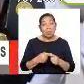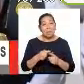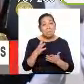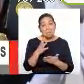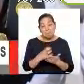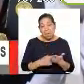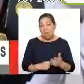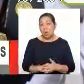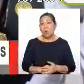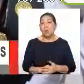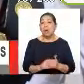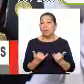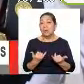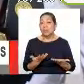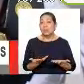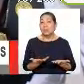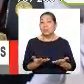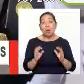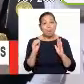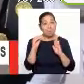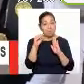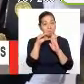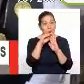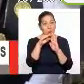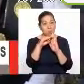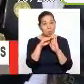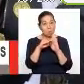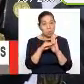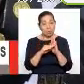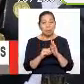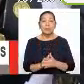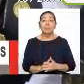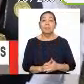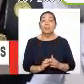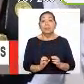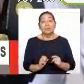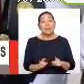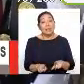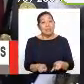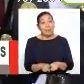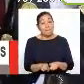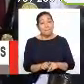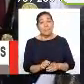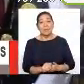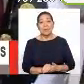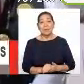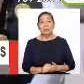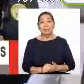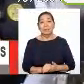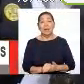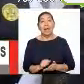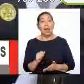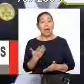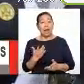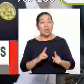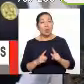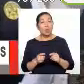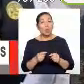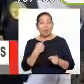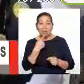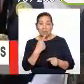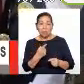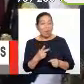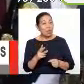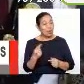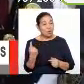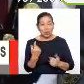menores y eso es lo que puntualmente sucedió en lugar. Obviamente también ha habido algunas manifestaciones,